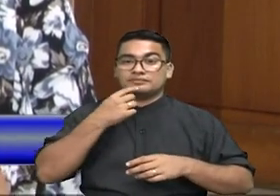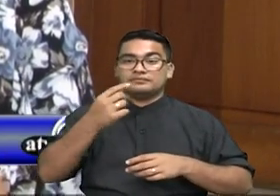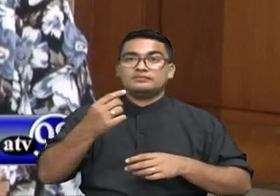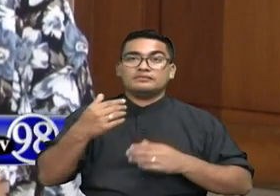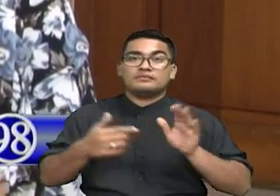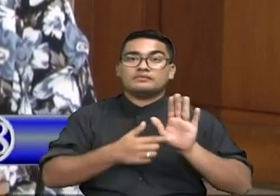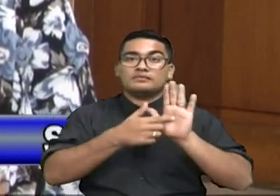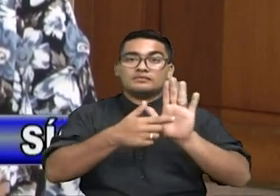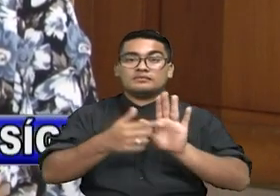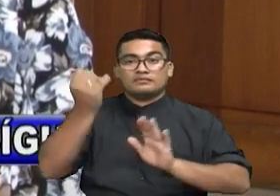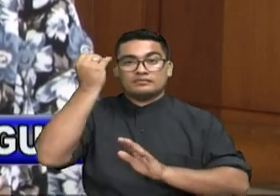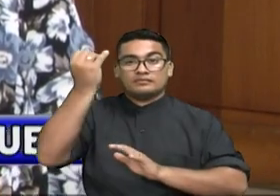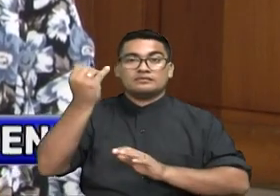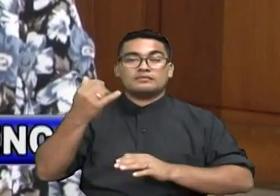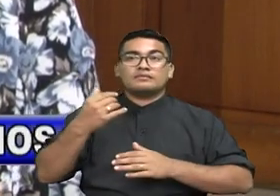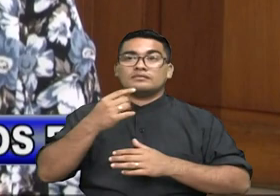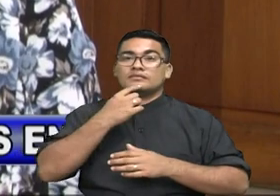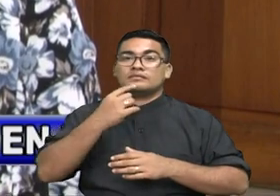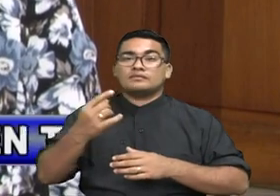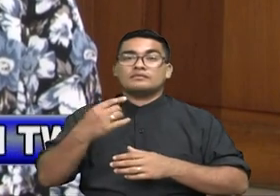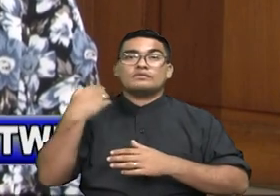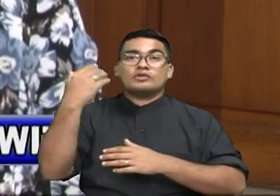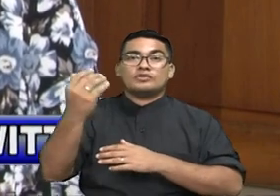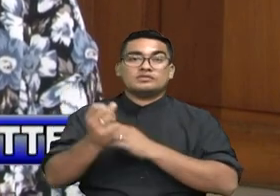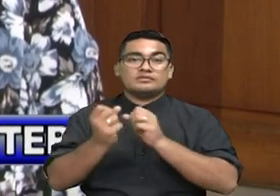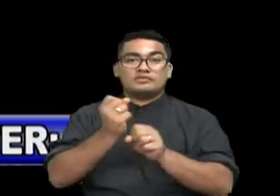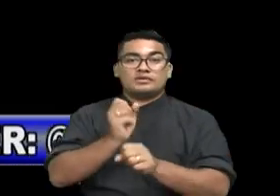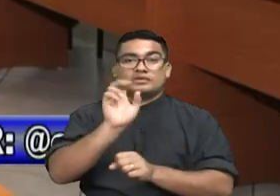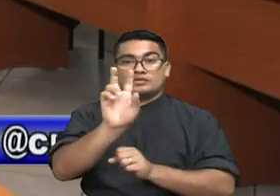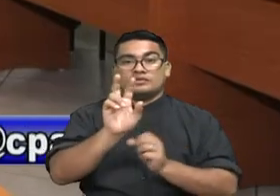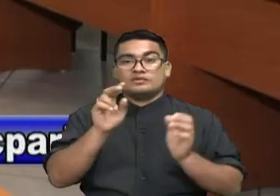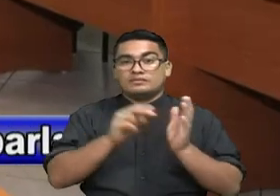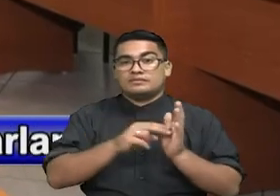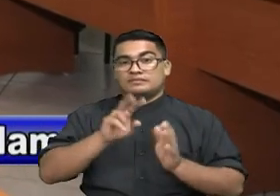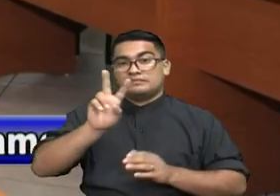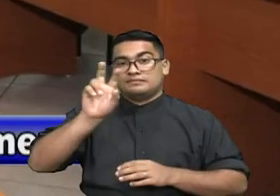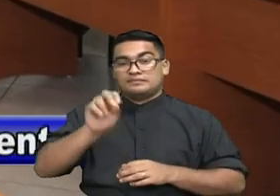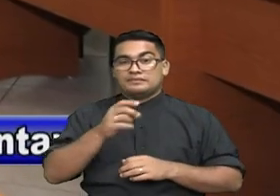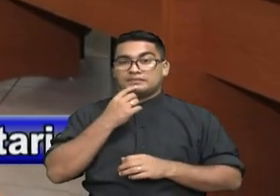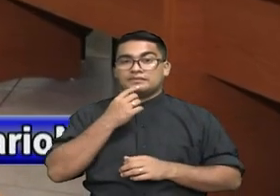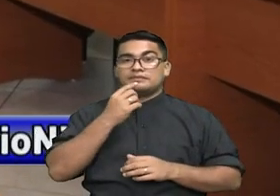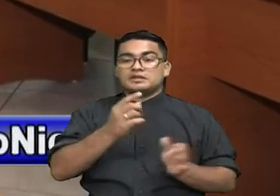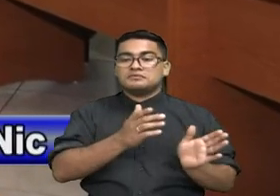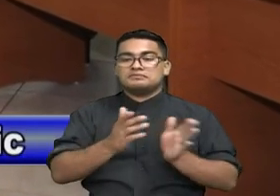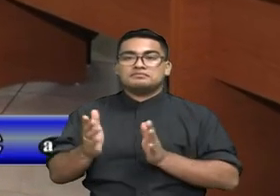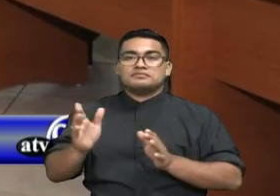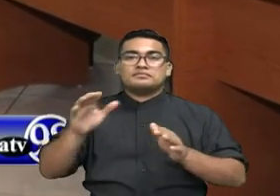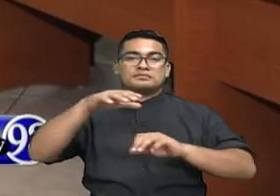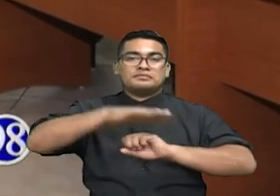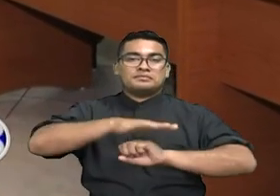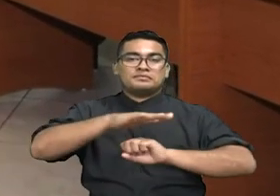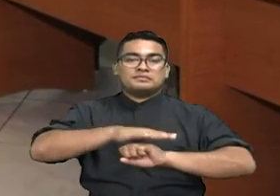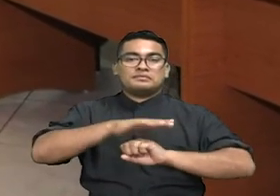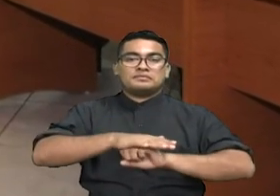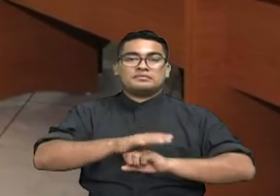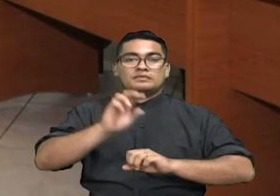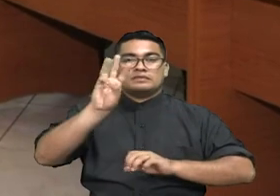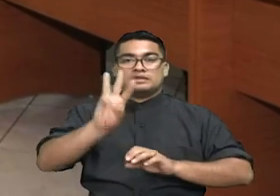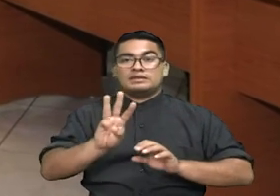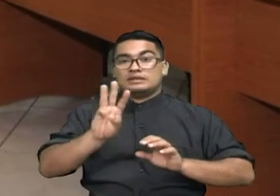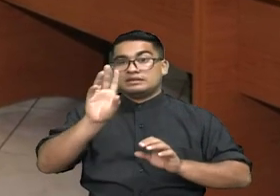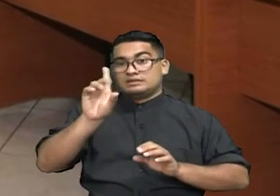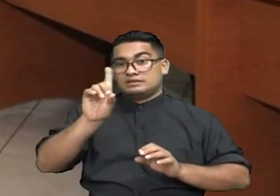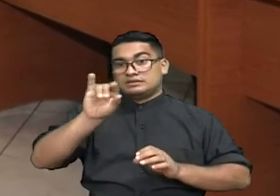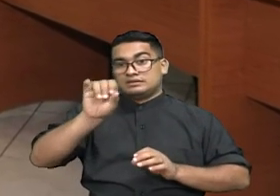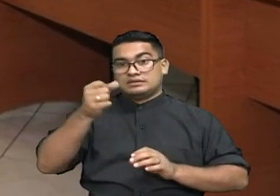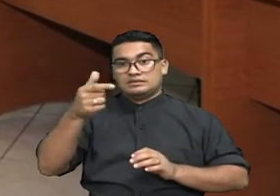presentar la iniciativa para el primer trimestre del próximo año 2020. En paralelo, esta comisión ha preparado la creación de 3 digestos